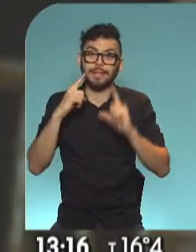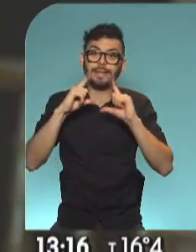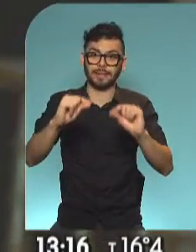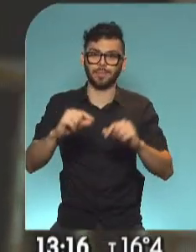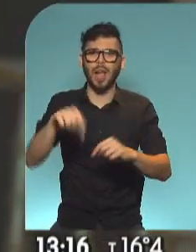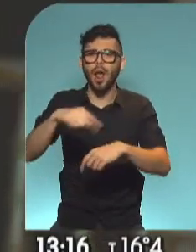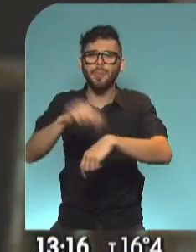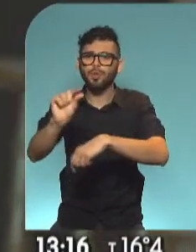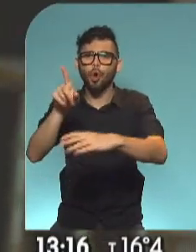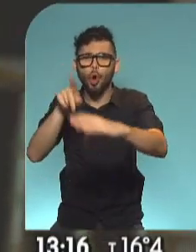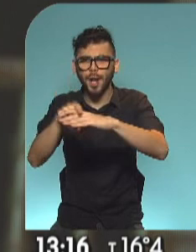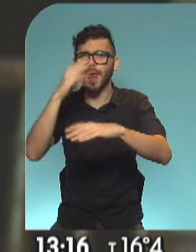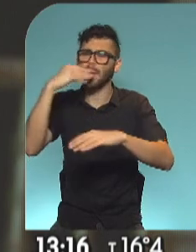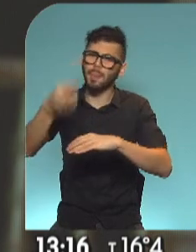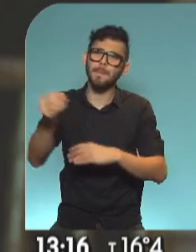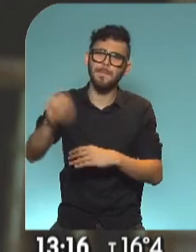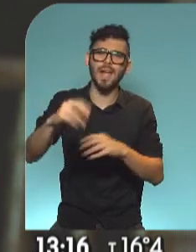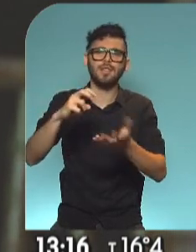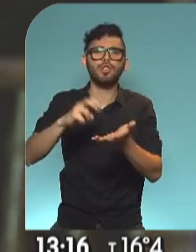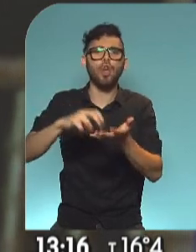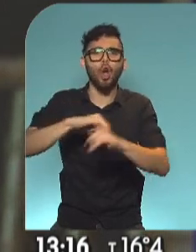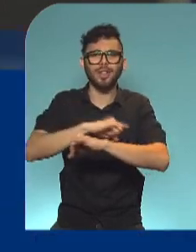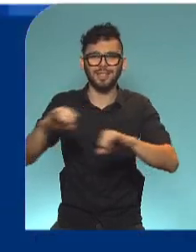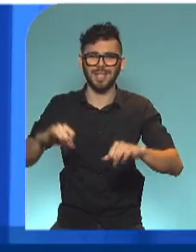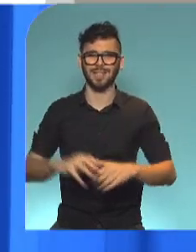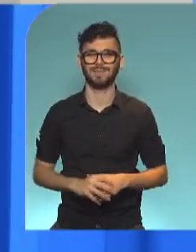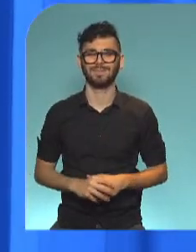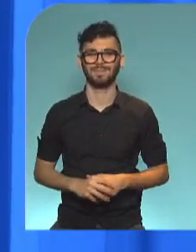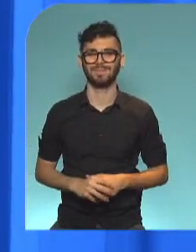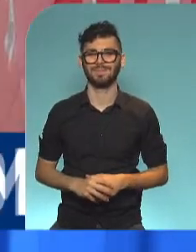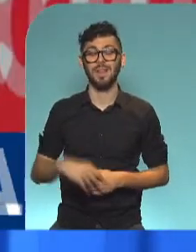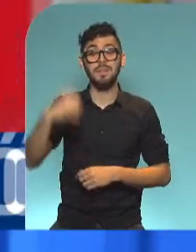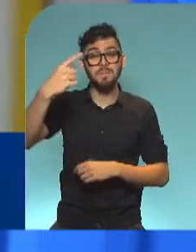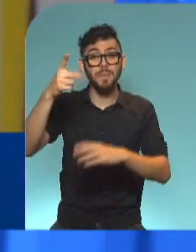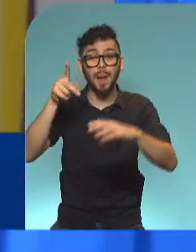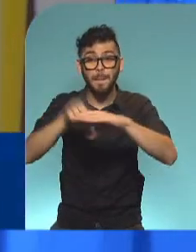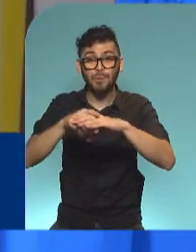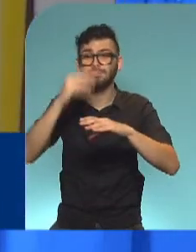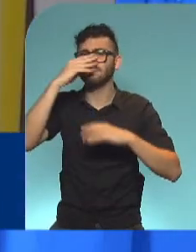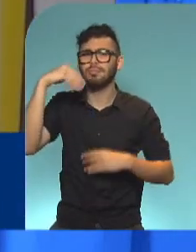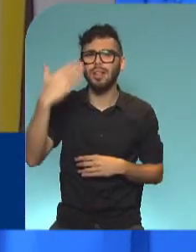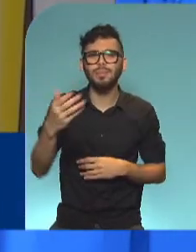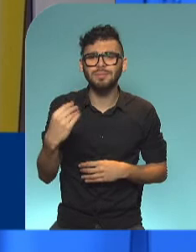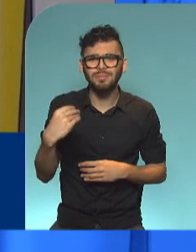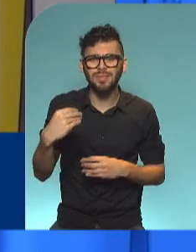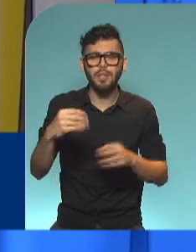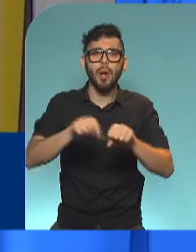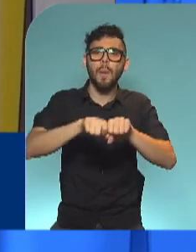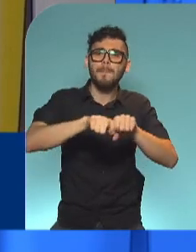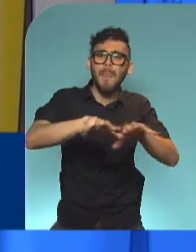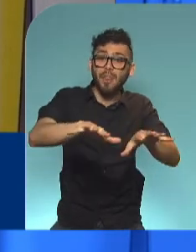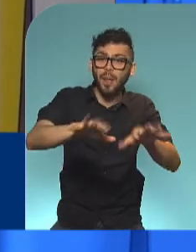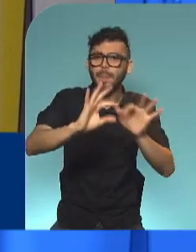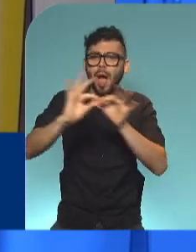enseguidita volvemos con más noticias internacionales en la televisión pública. Momento de la primera pausa, y cuando regresemos, pandemia y